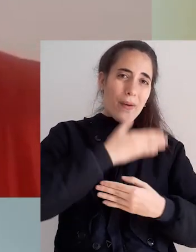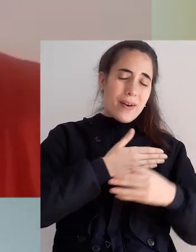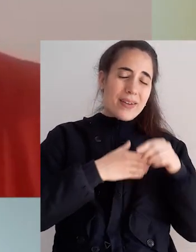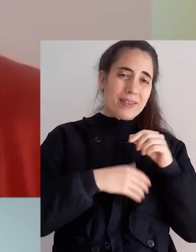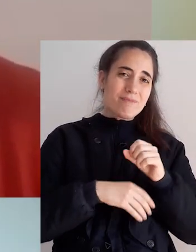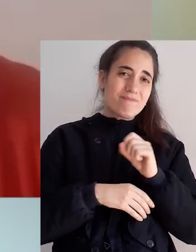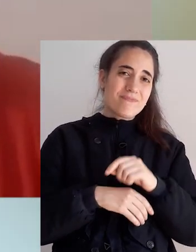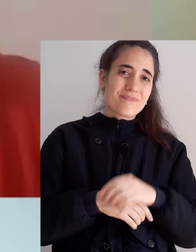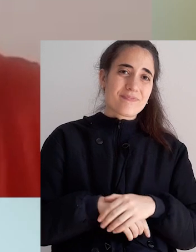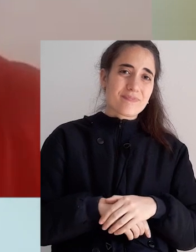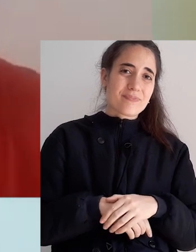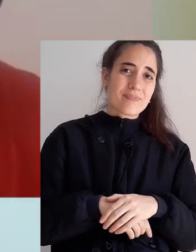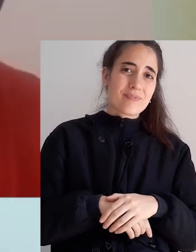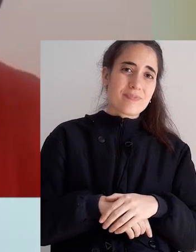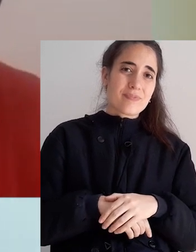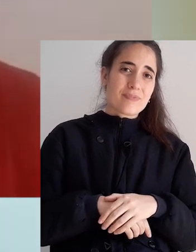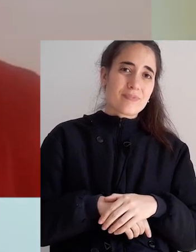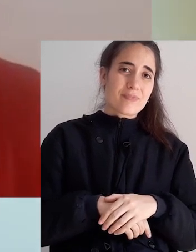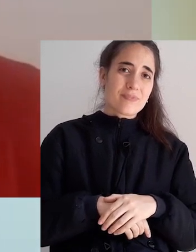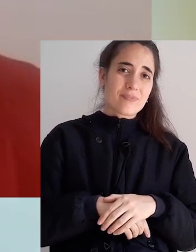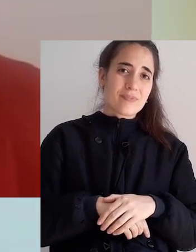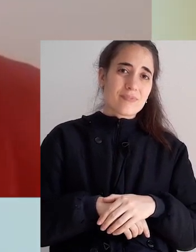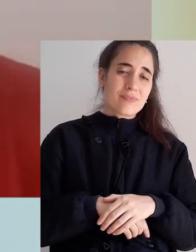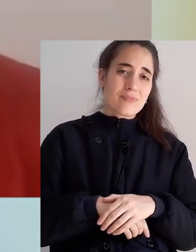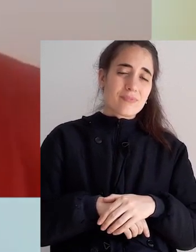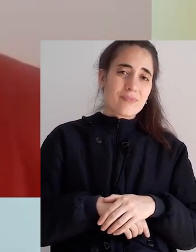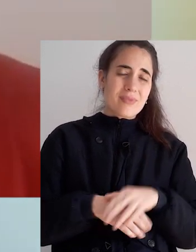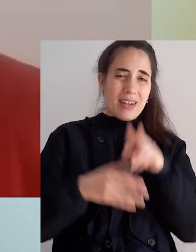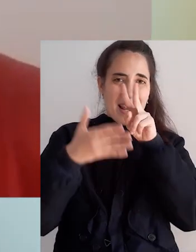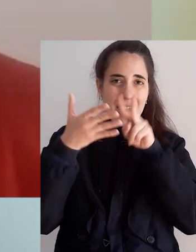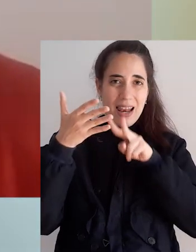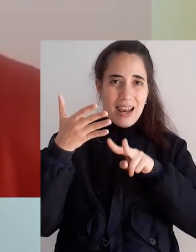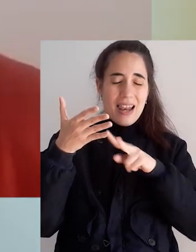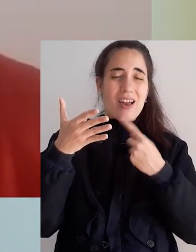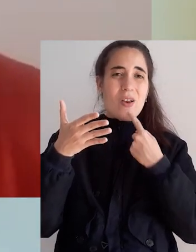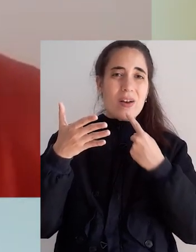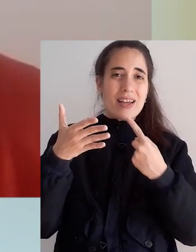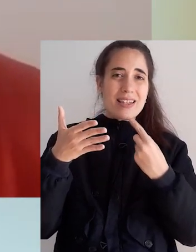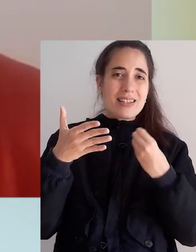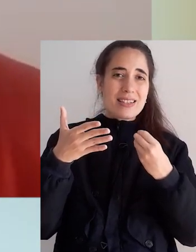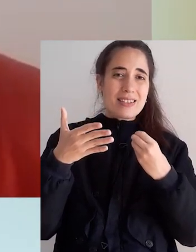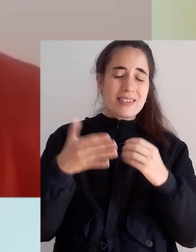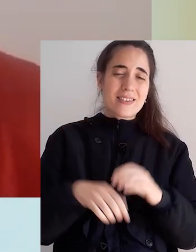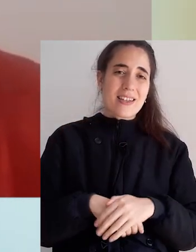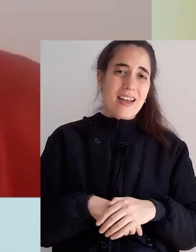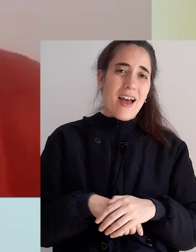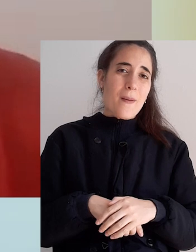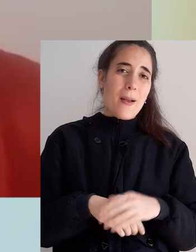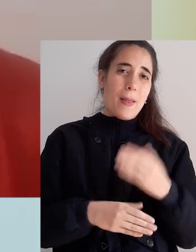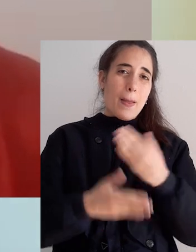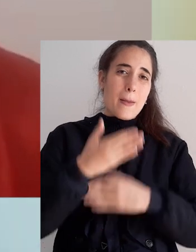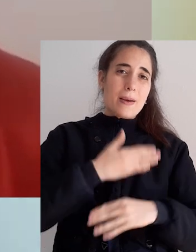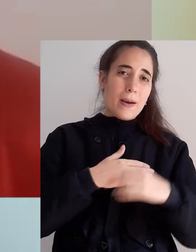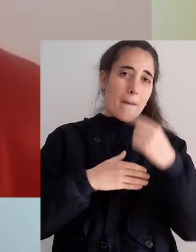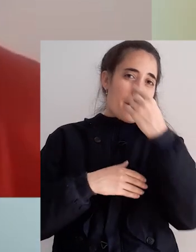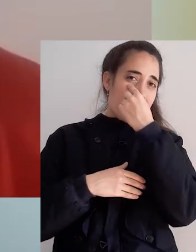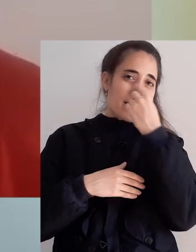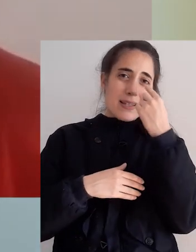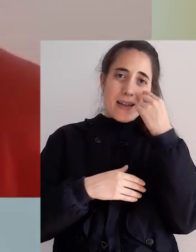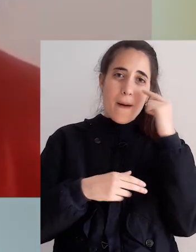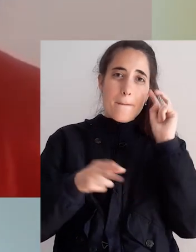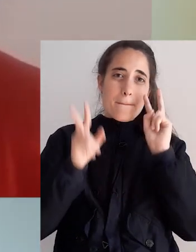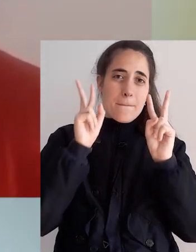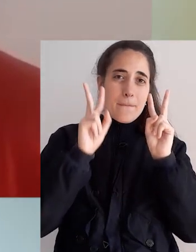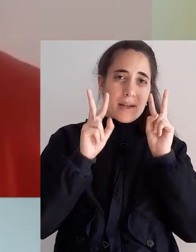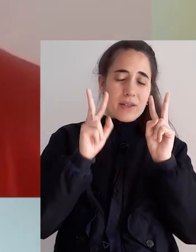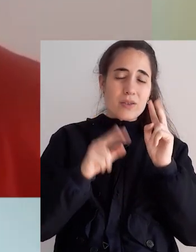recinto, no siempre la labor parlamentaria se ponen temas en el orden del día, sino que además no